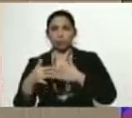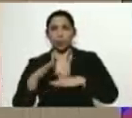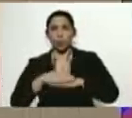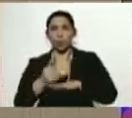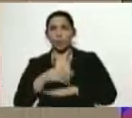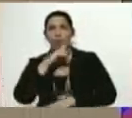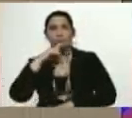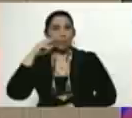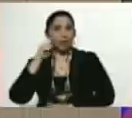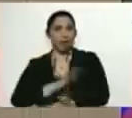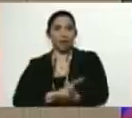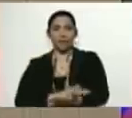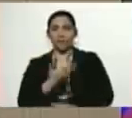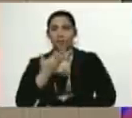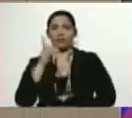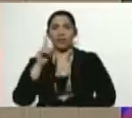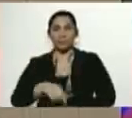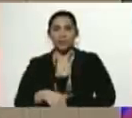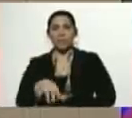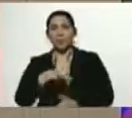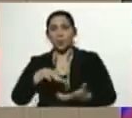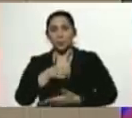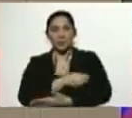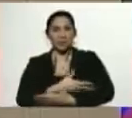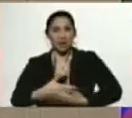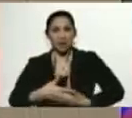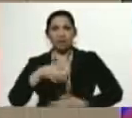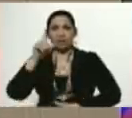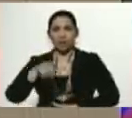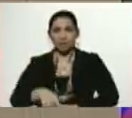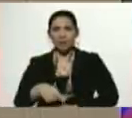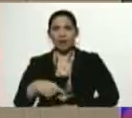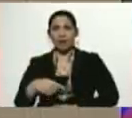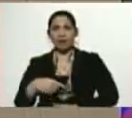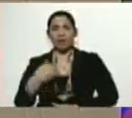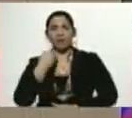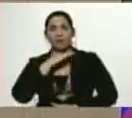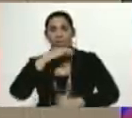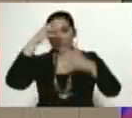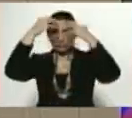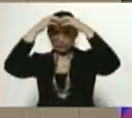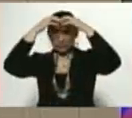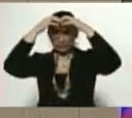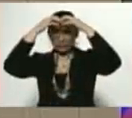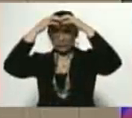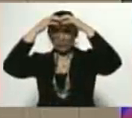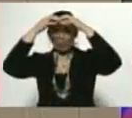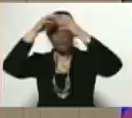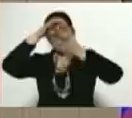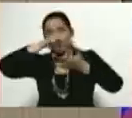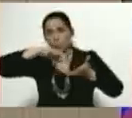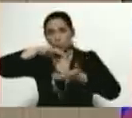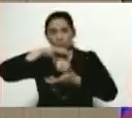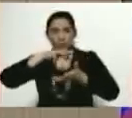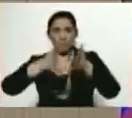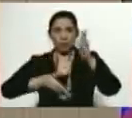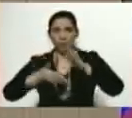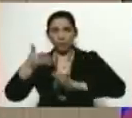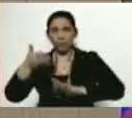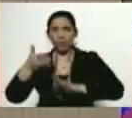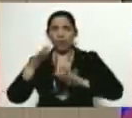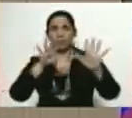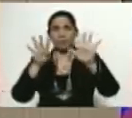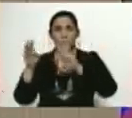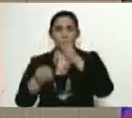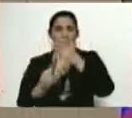una anemia como consecuencia de su diabetes, tenía una enfermedad cerebral degenerativa. Fue llevado el 19 de mayo a una